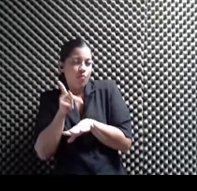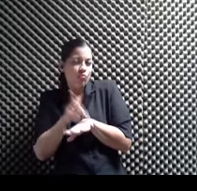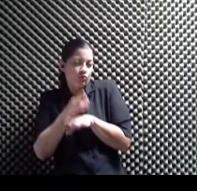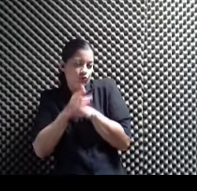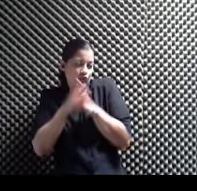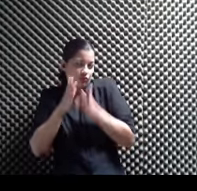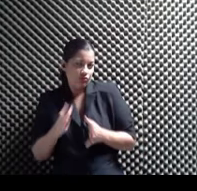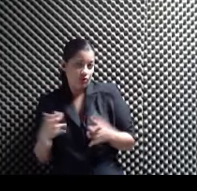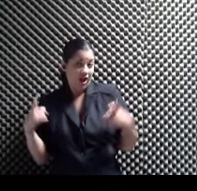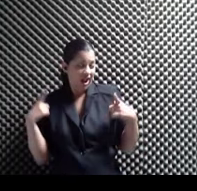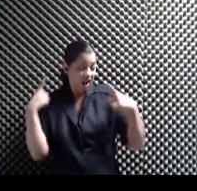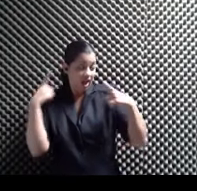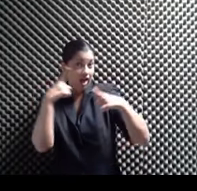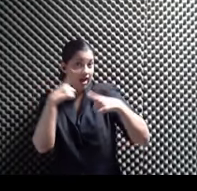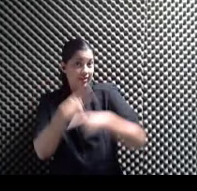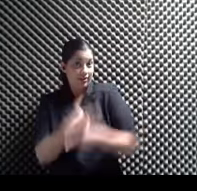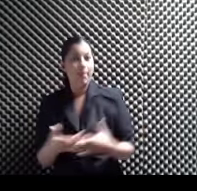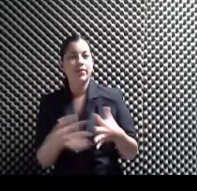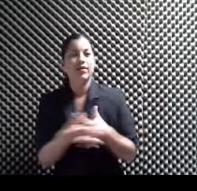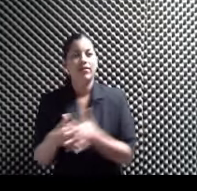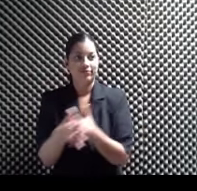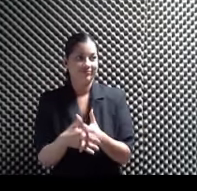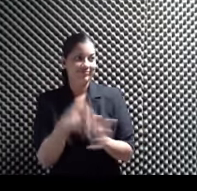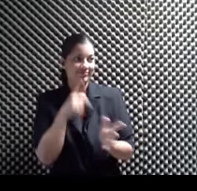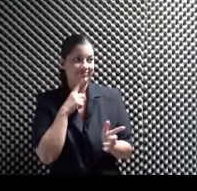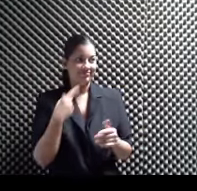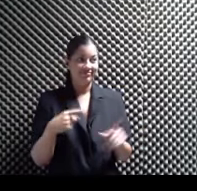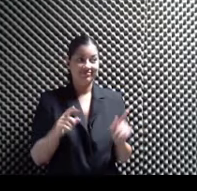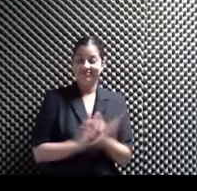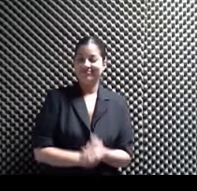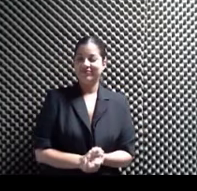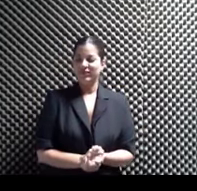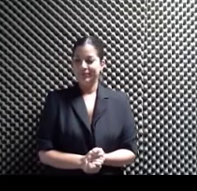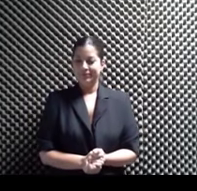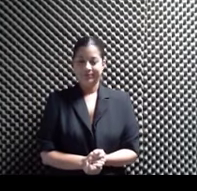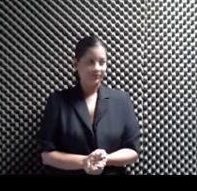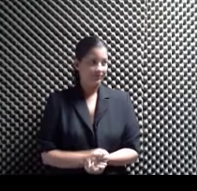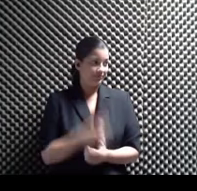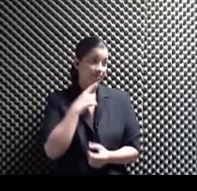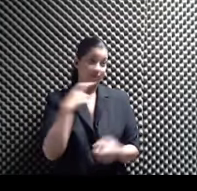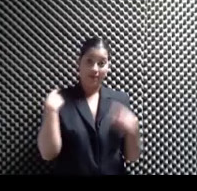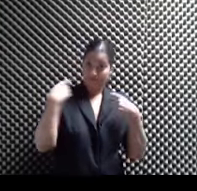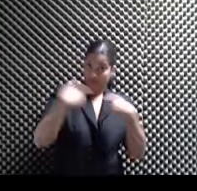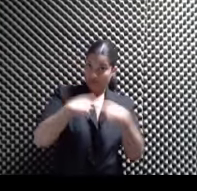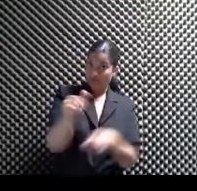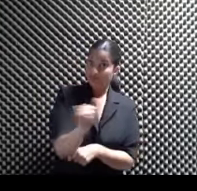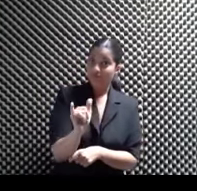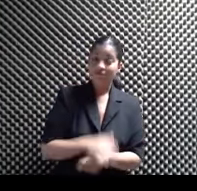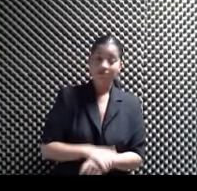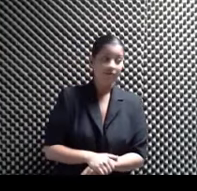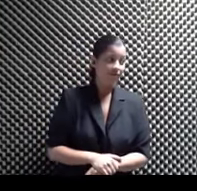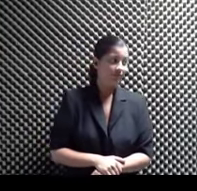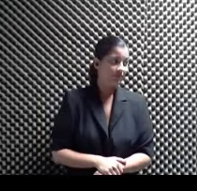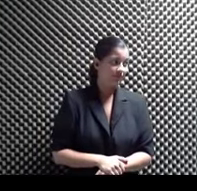latinoamericanidad Salió Salió ahí Y la española También La hispanidad En este caso La Claro